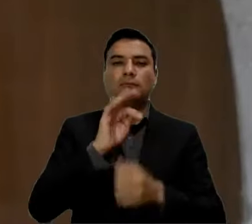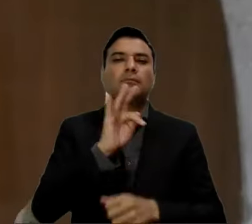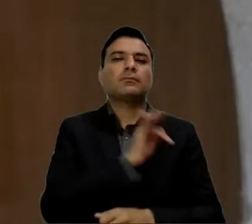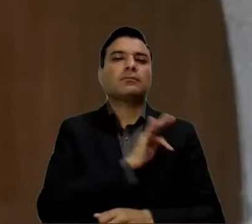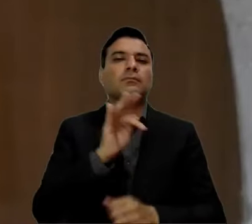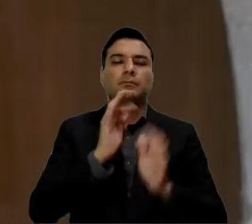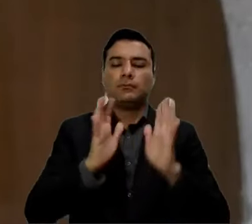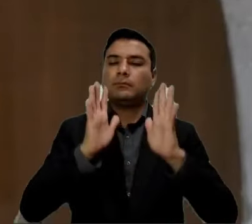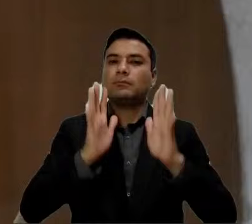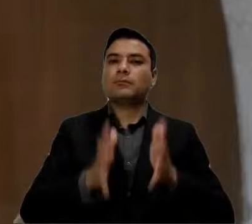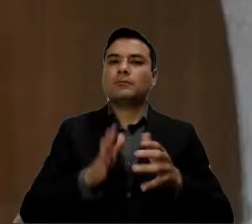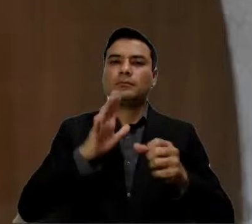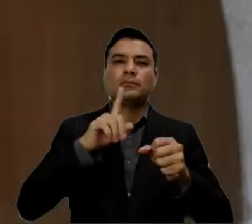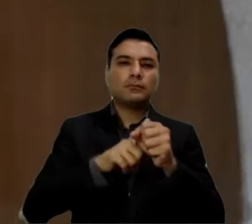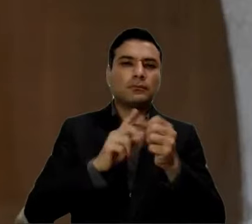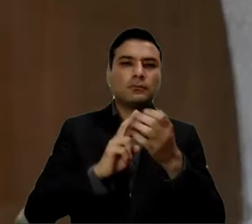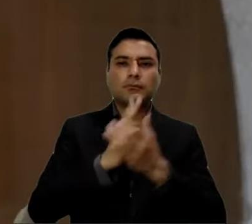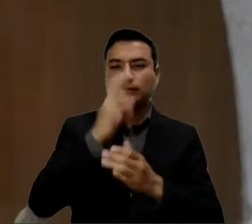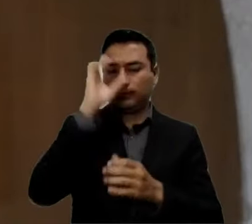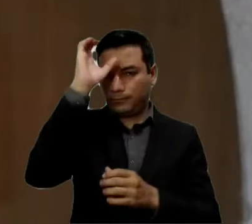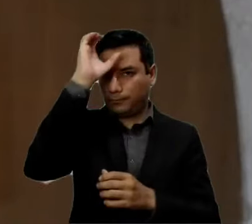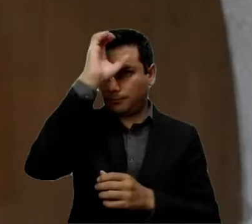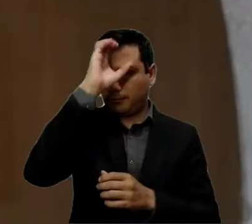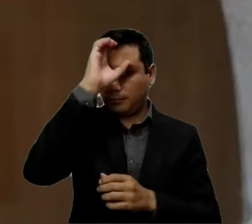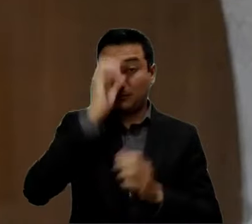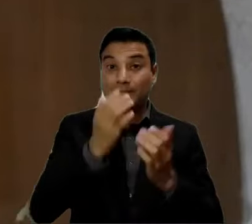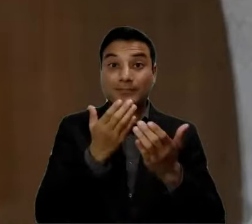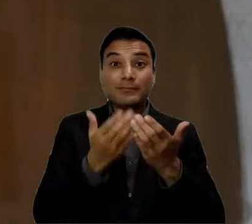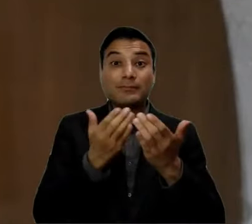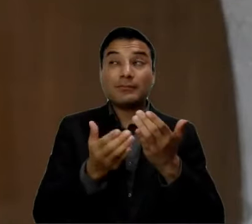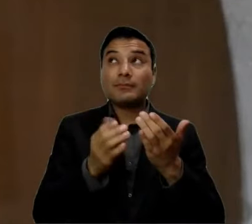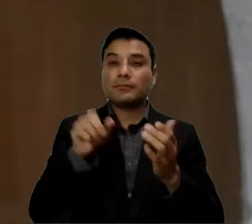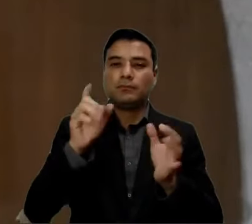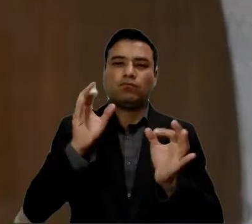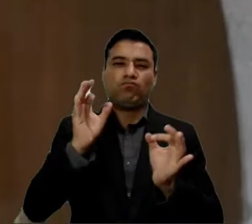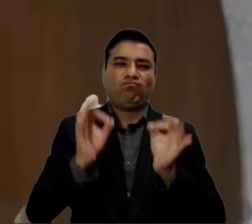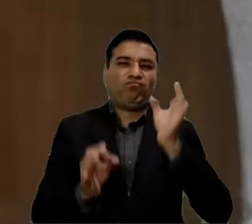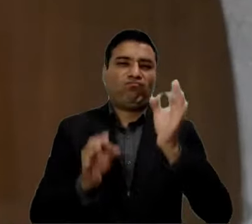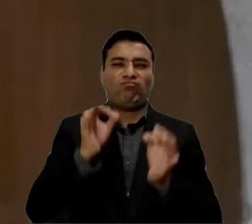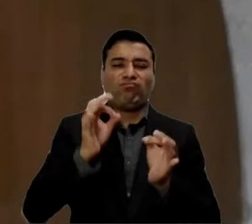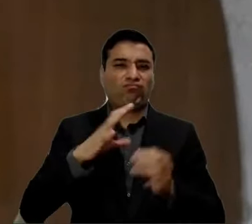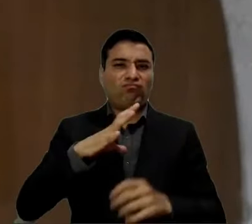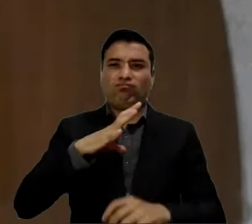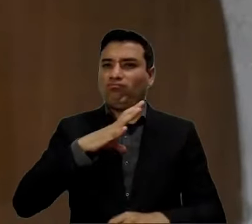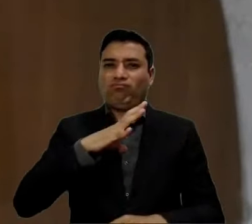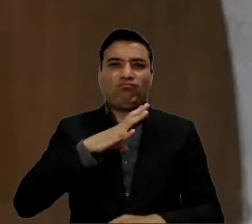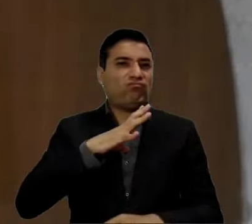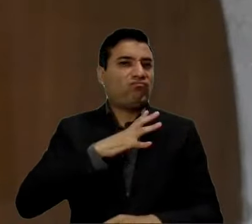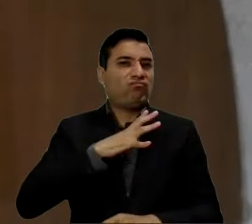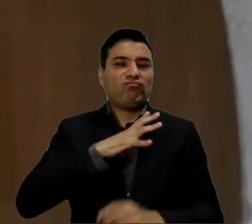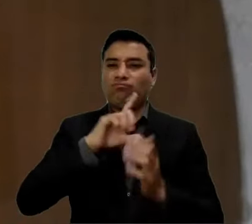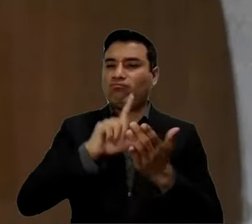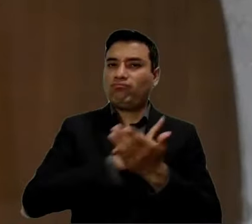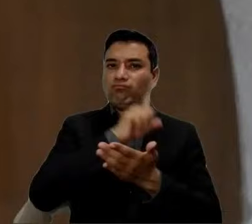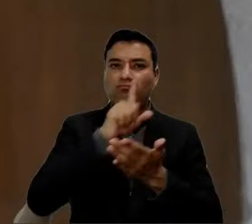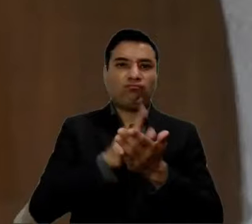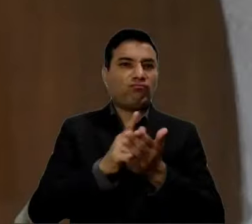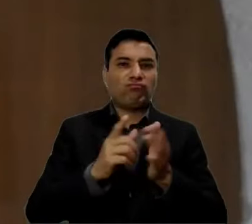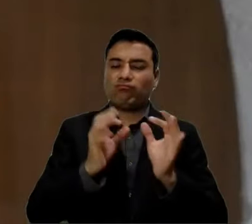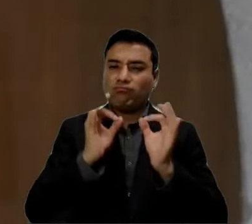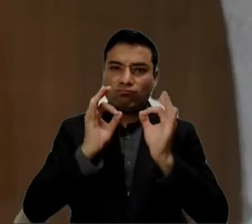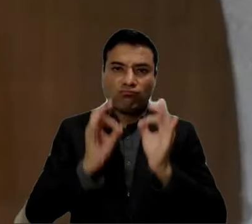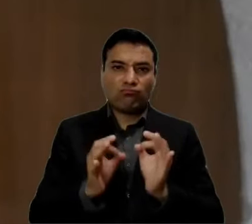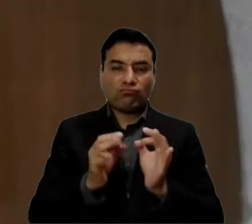la biodiversidad, ya que en la actualidad el sistema jurídico estatal no cuenta con los medios normativos eficaces para